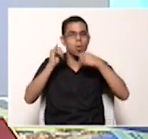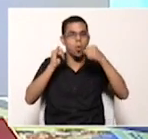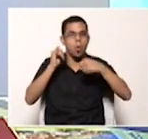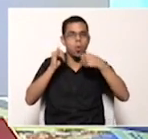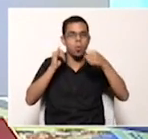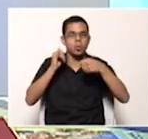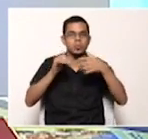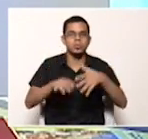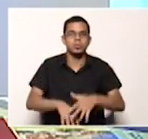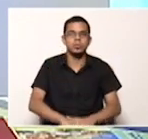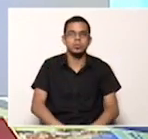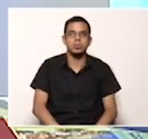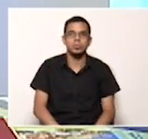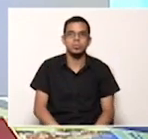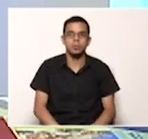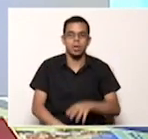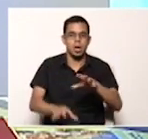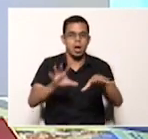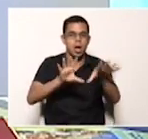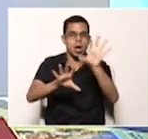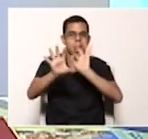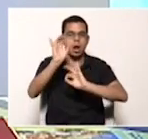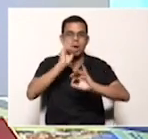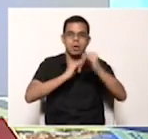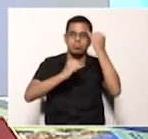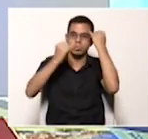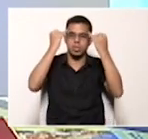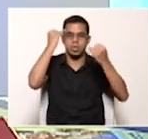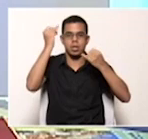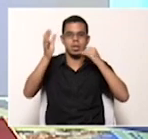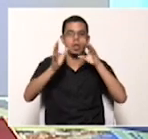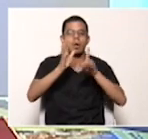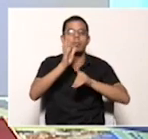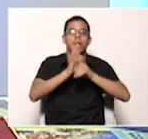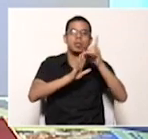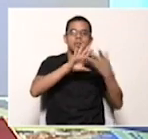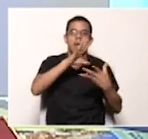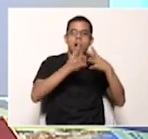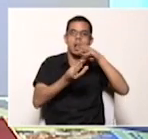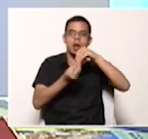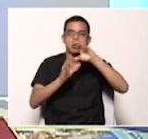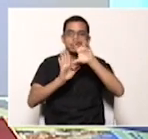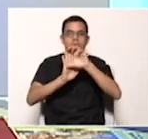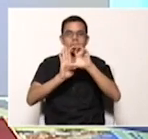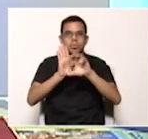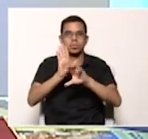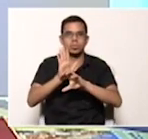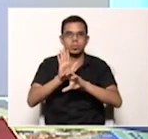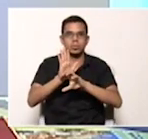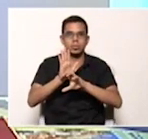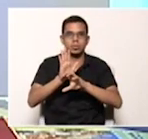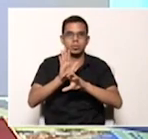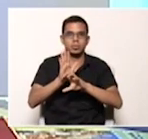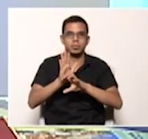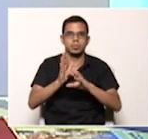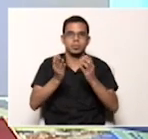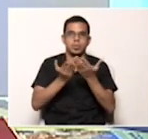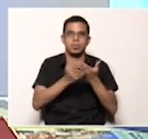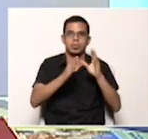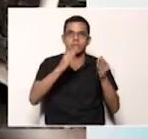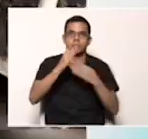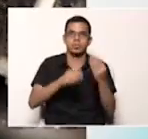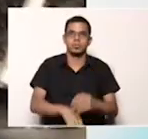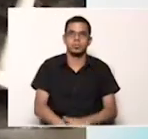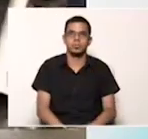partir de allí tomaremos algunas ideas para el desarrollo de algunas adaptaciones curriculares para los estudiantes de educación